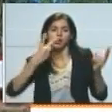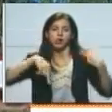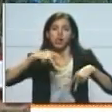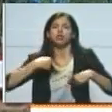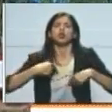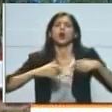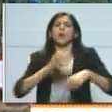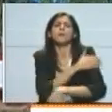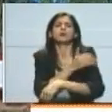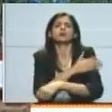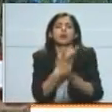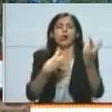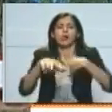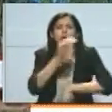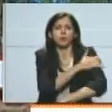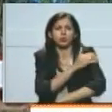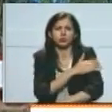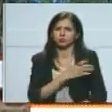Desvergonzados.